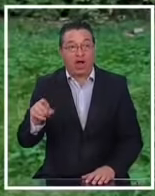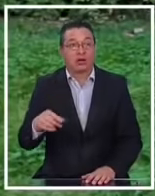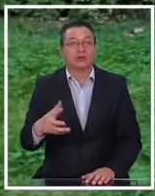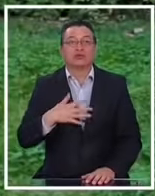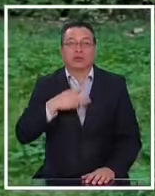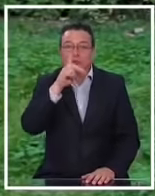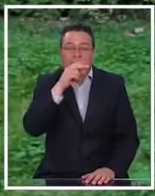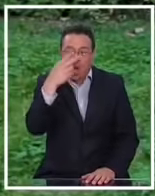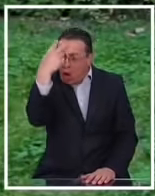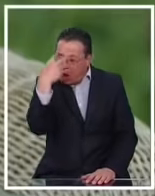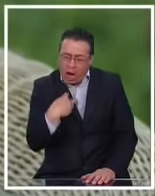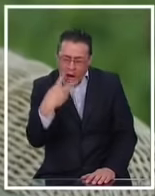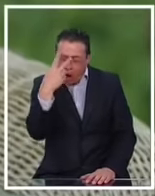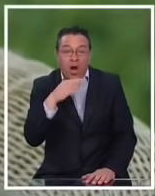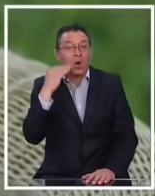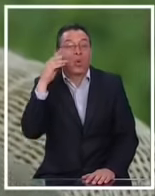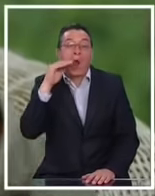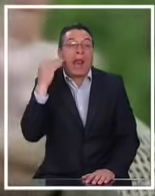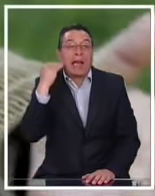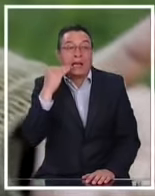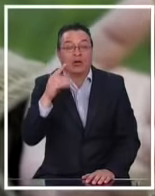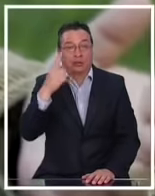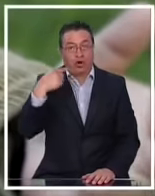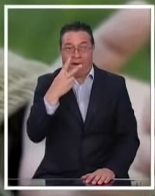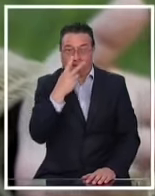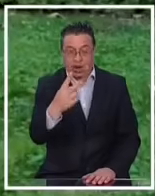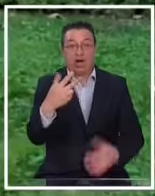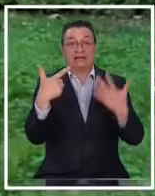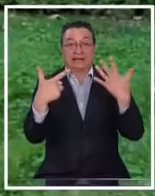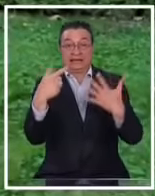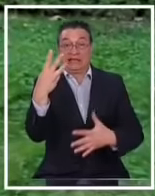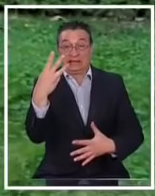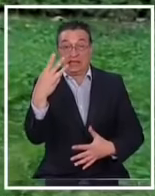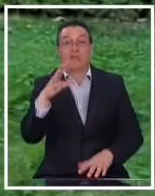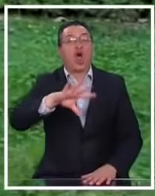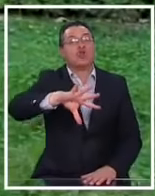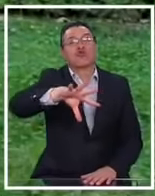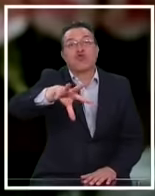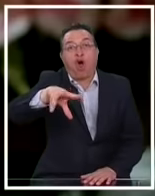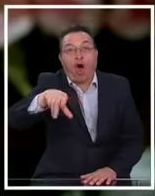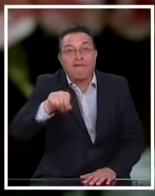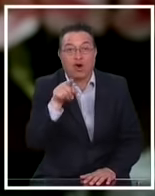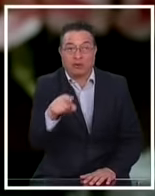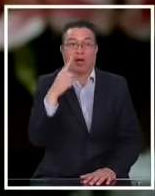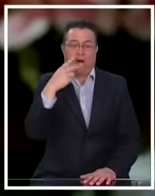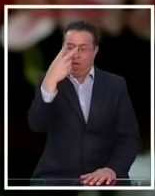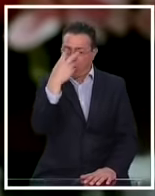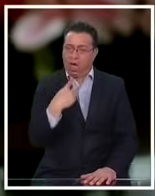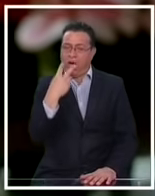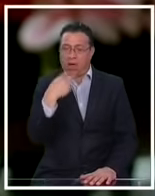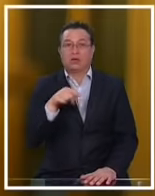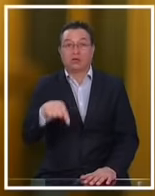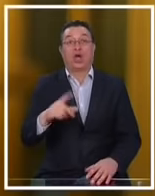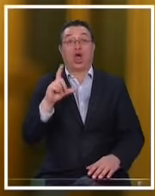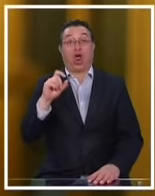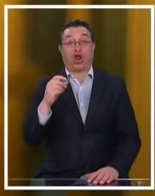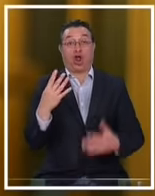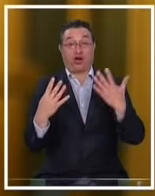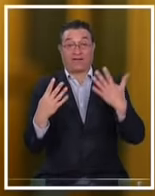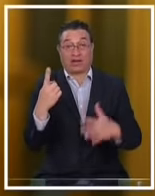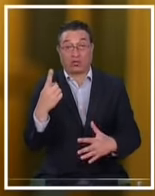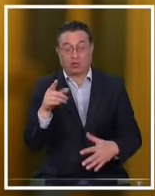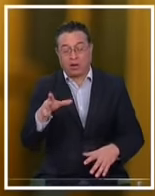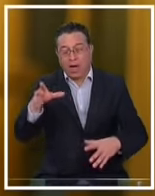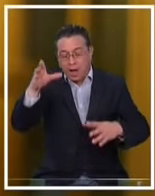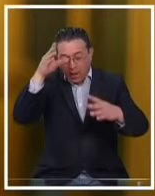como cabro chico, porque yo vi el robo del año 73 y fue un llanto de verdad. Creo que el Colo-Colo 91 fue una experiencia